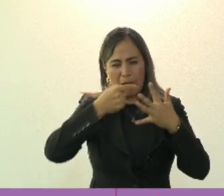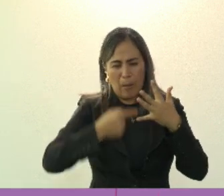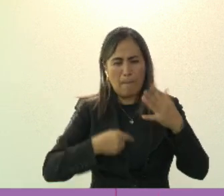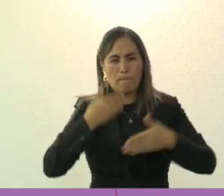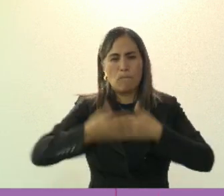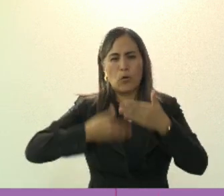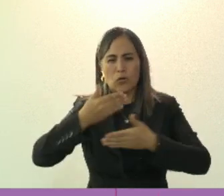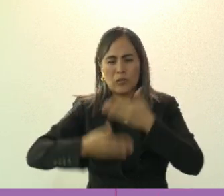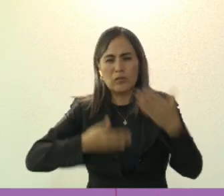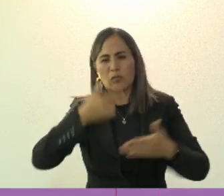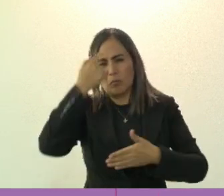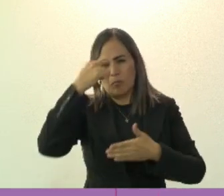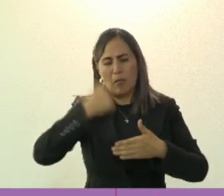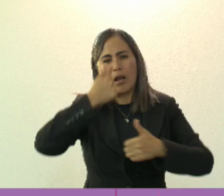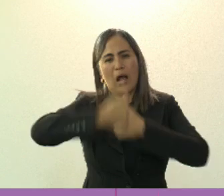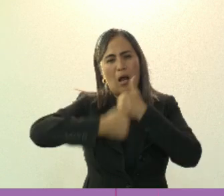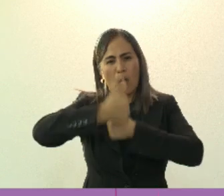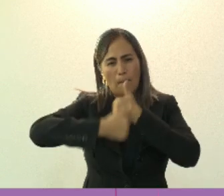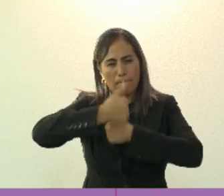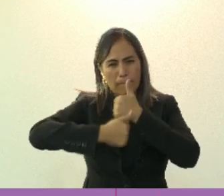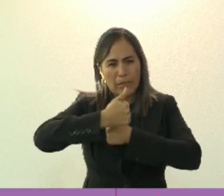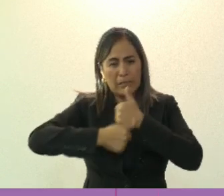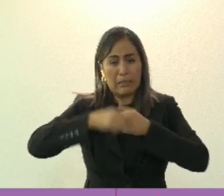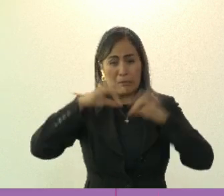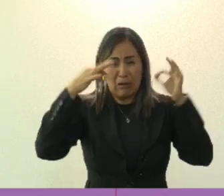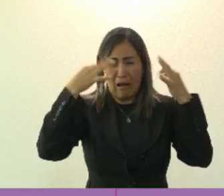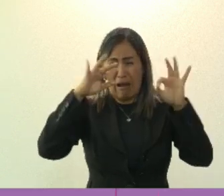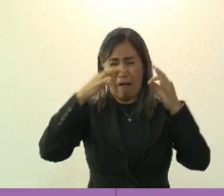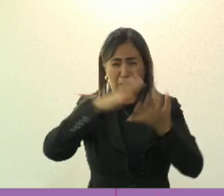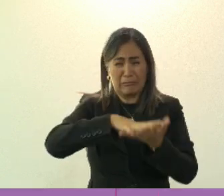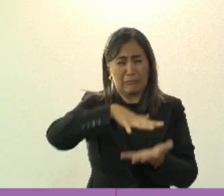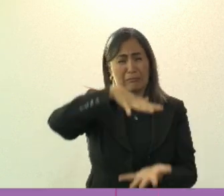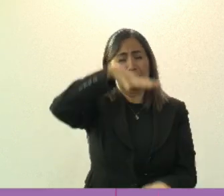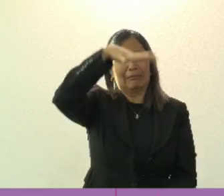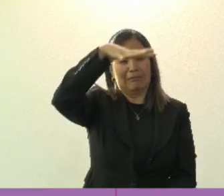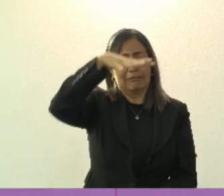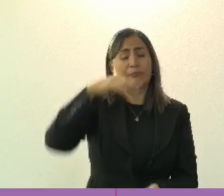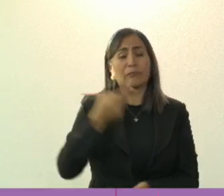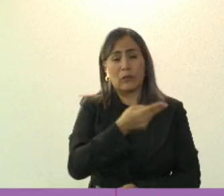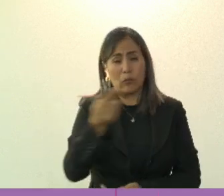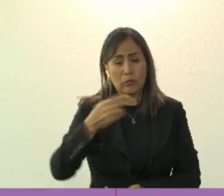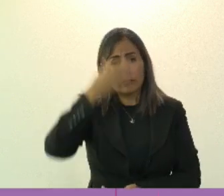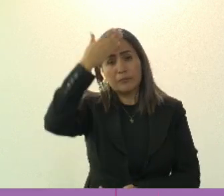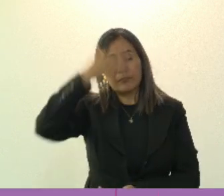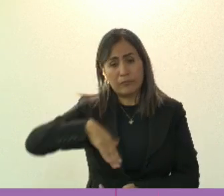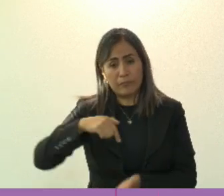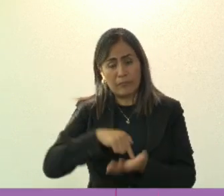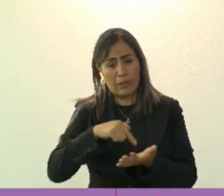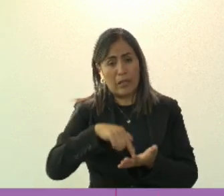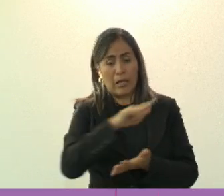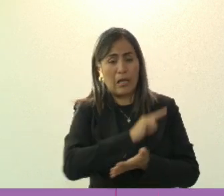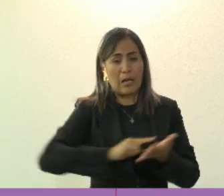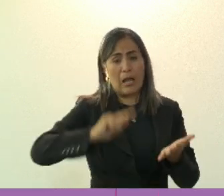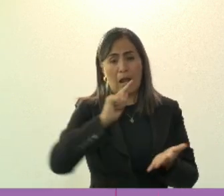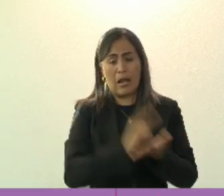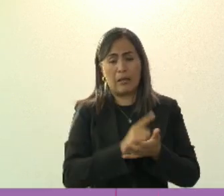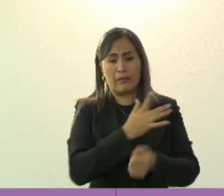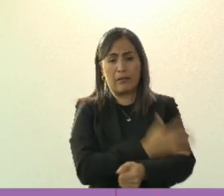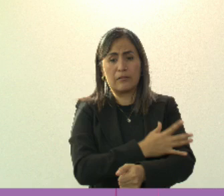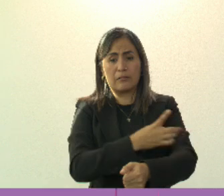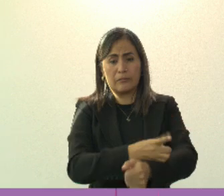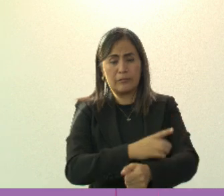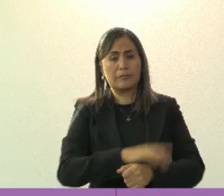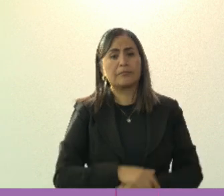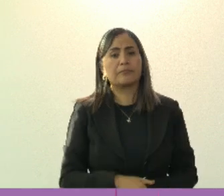procesos licitatorios que son muy grandes, son fojas muy amplias, porque como ustedes saben, conforme a la ley de transparencia, deben tener